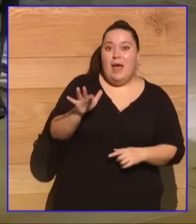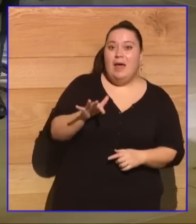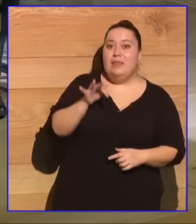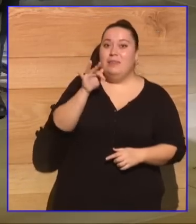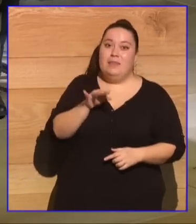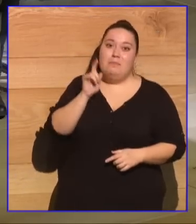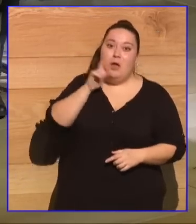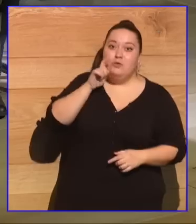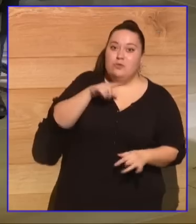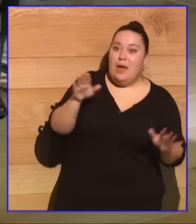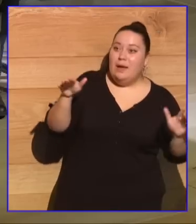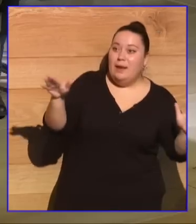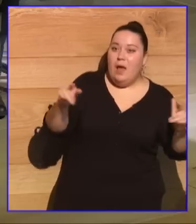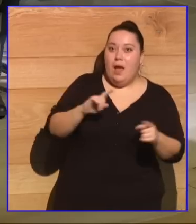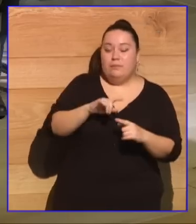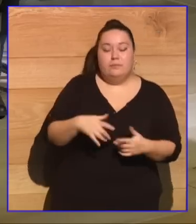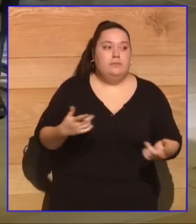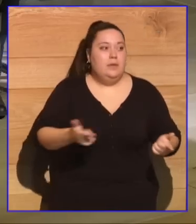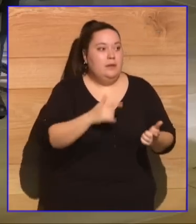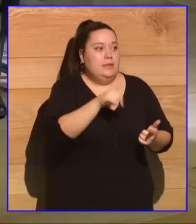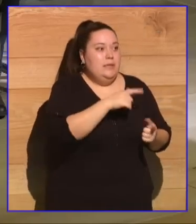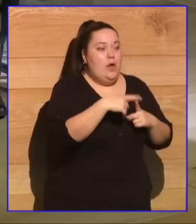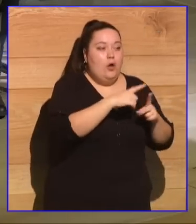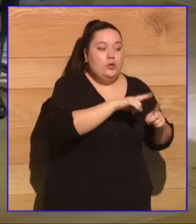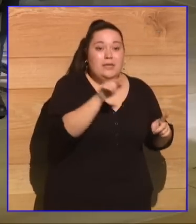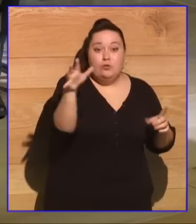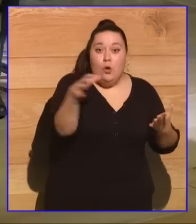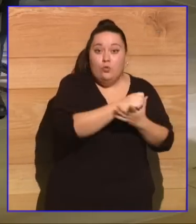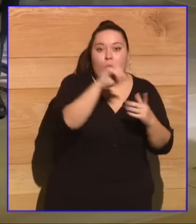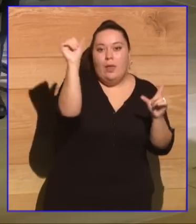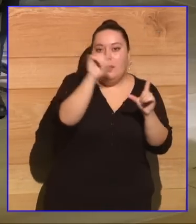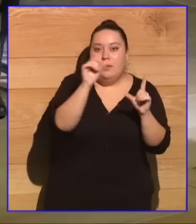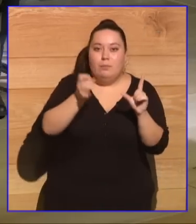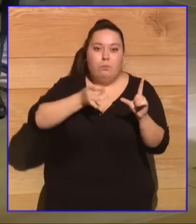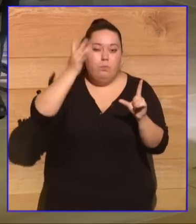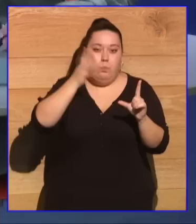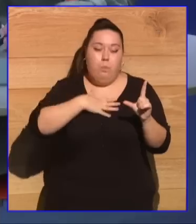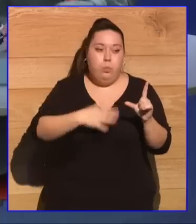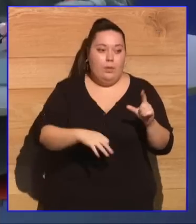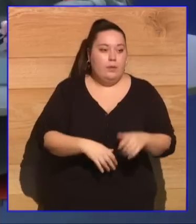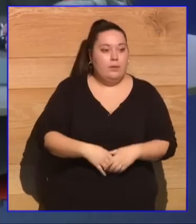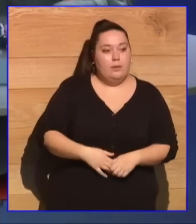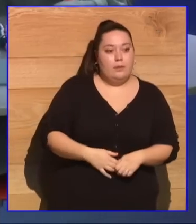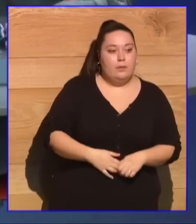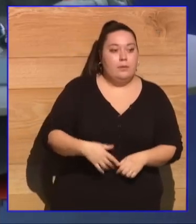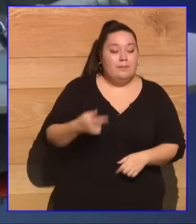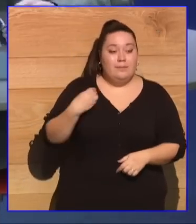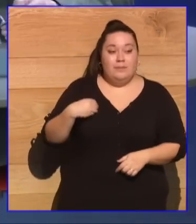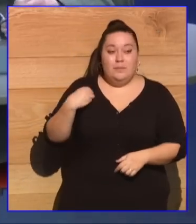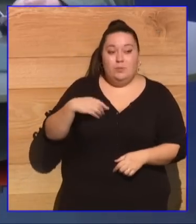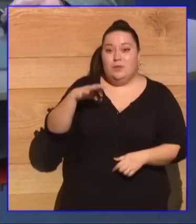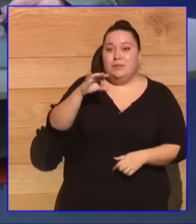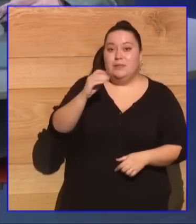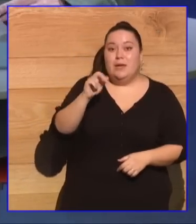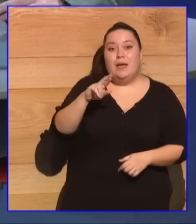se cierne. Vale, claro que sí, porque dice, de todo esto puedo hacer cine. Pensad que la misma idea de Scarf, famosa, de los niños, para hablar del